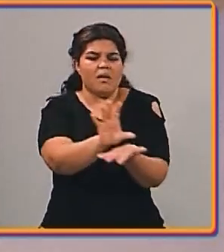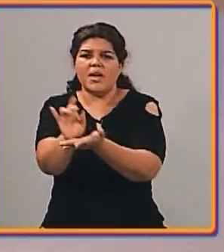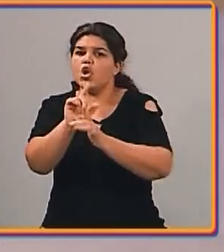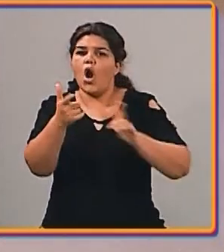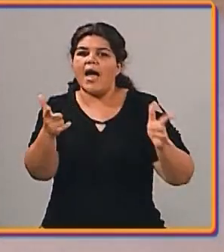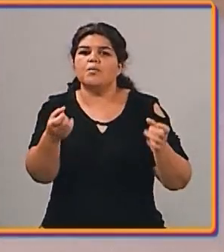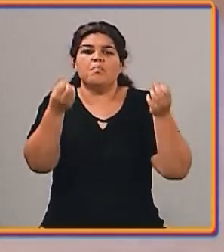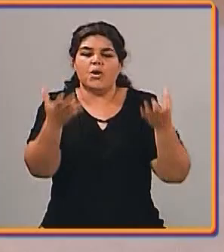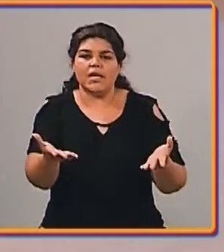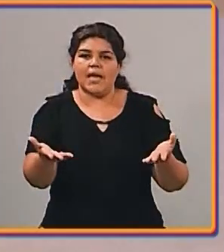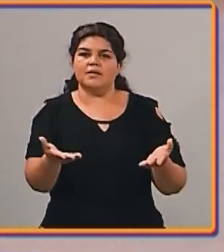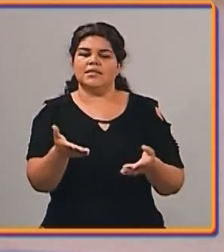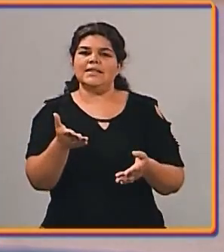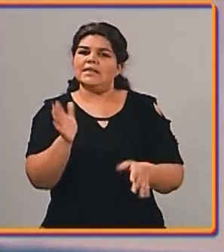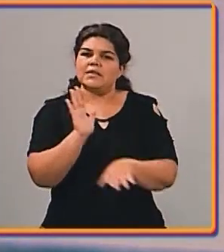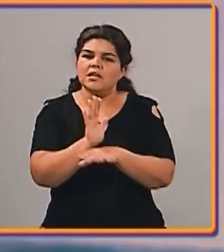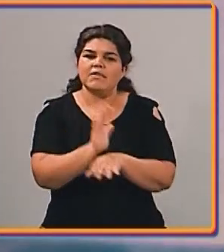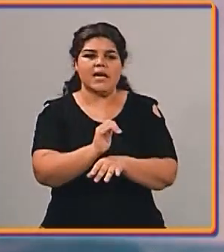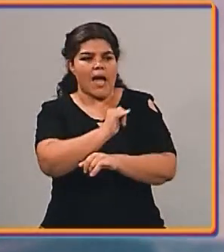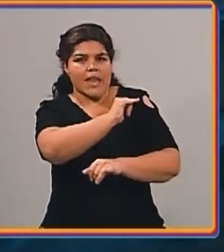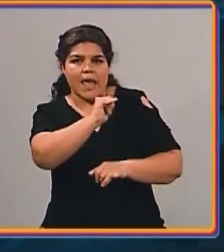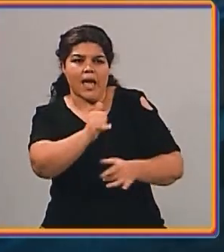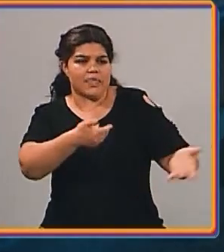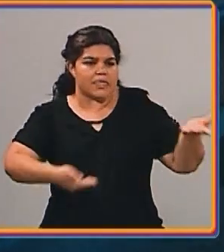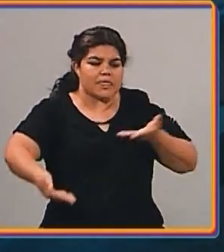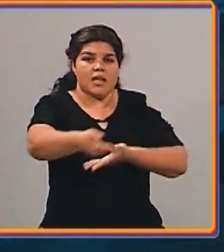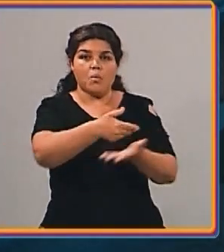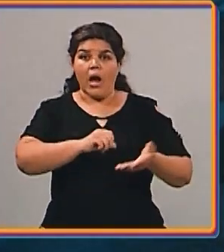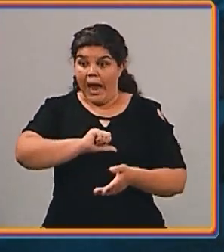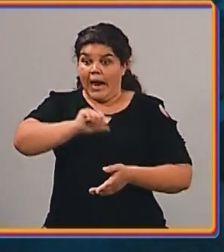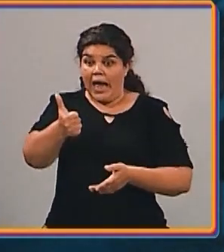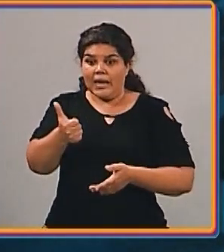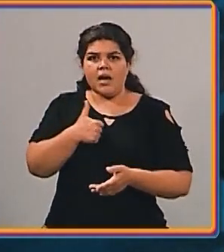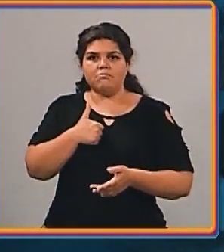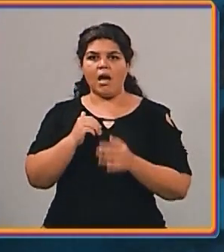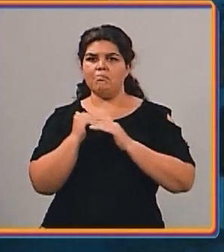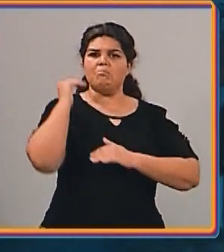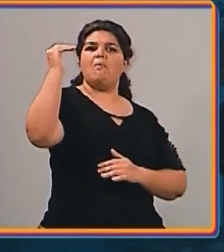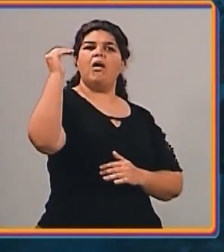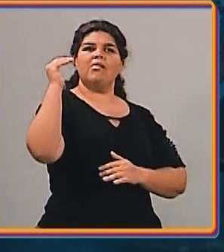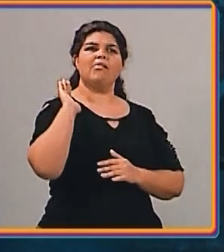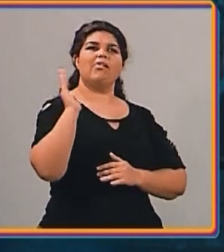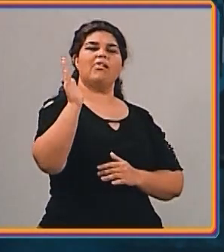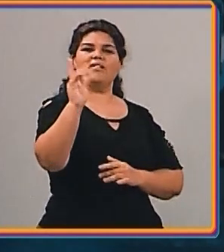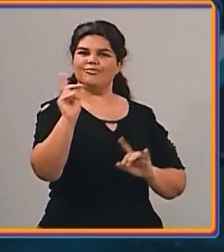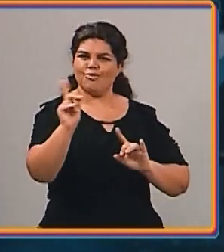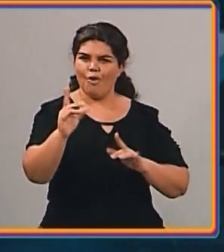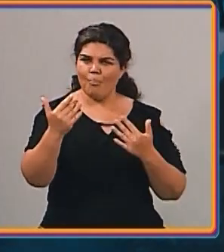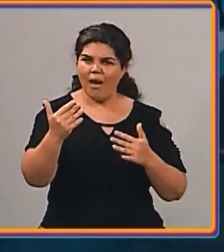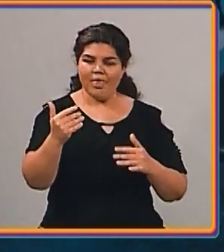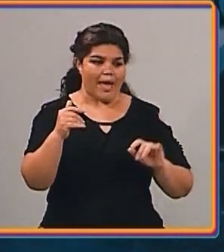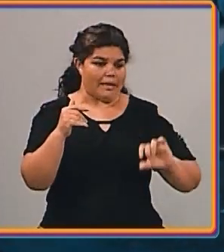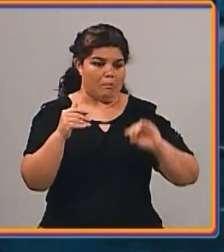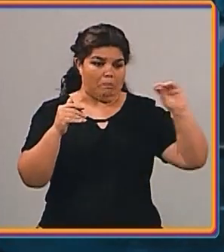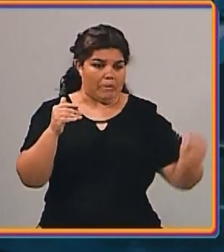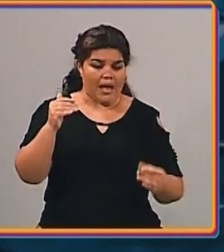retroalimentación negativa, es decir, que a quien va ganando le es más difícil mantener la ventaja, mientras que quien va perdiendo tiene más posibilidades de